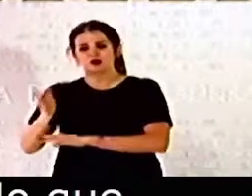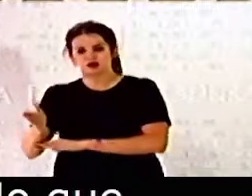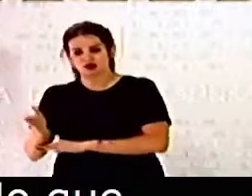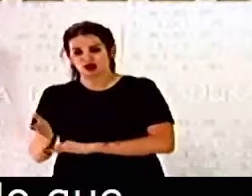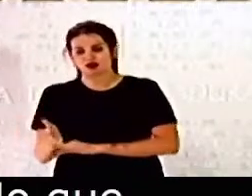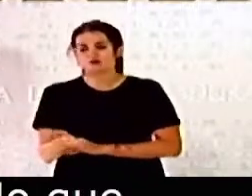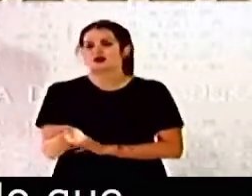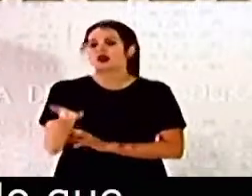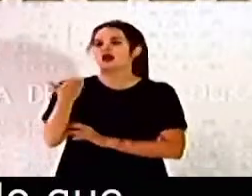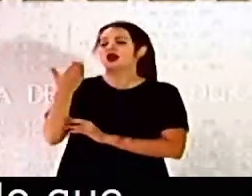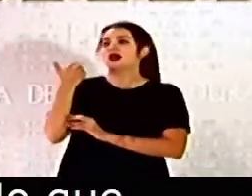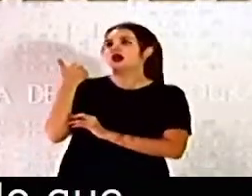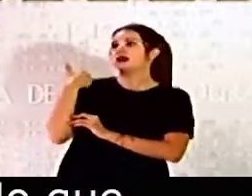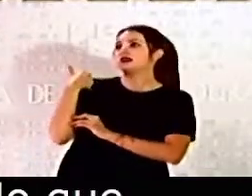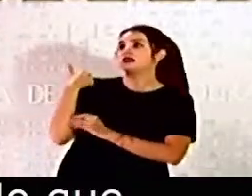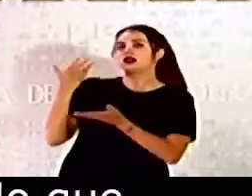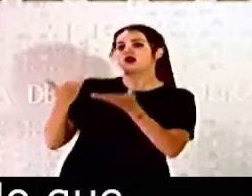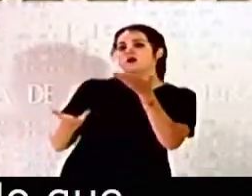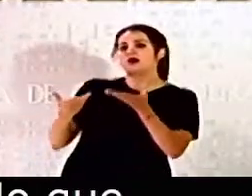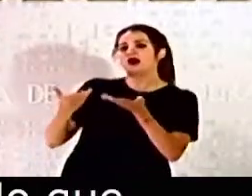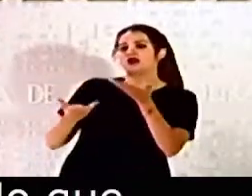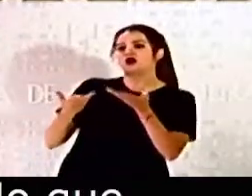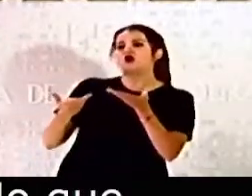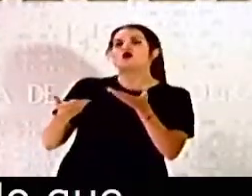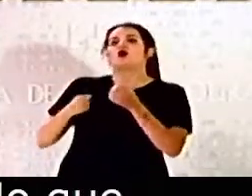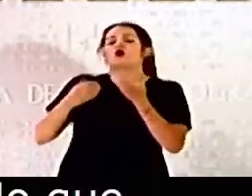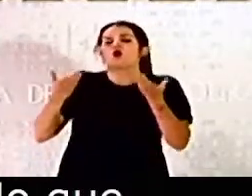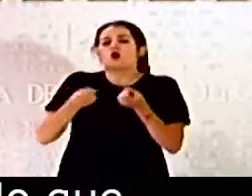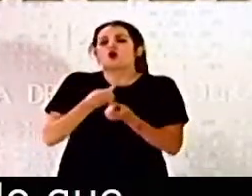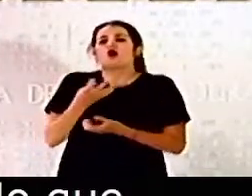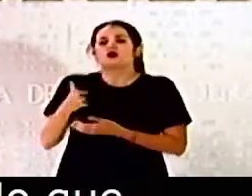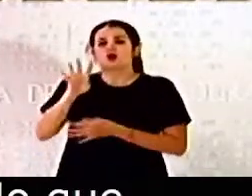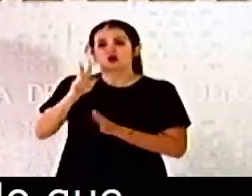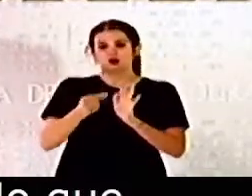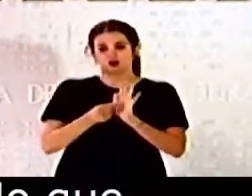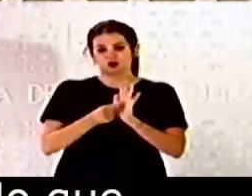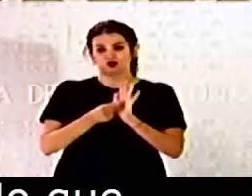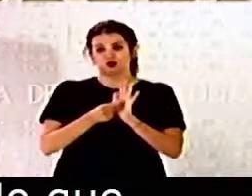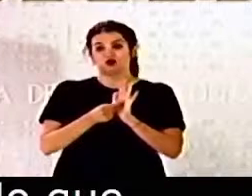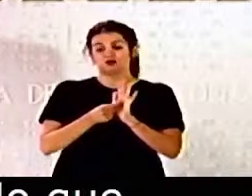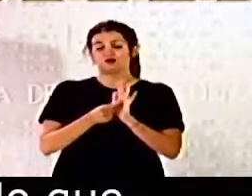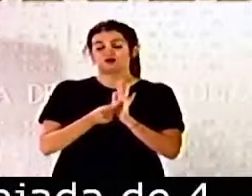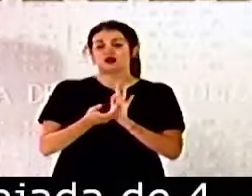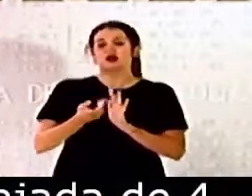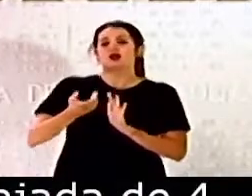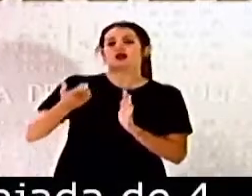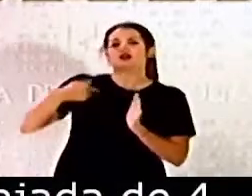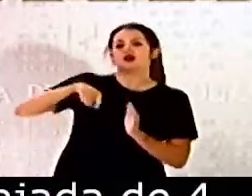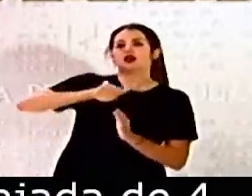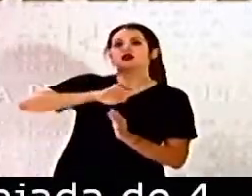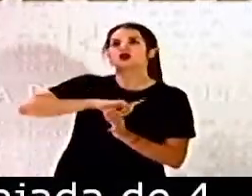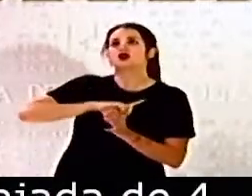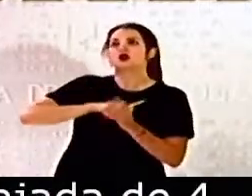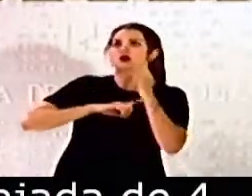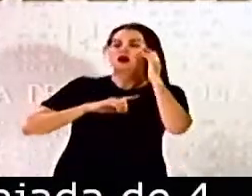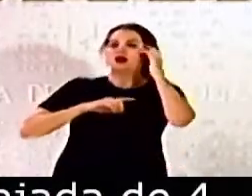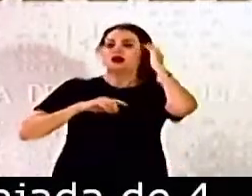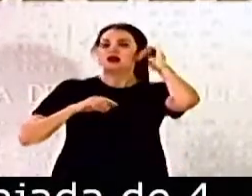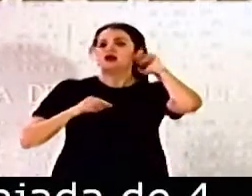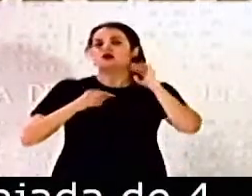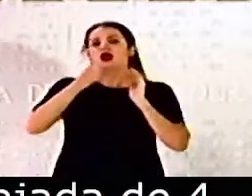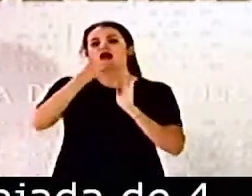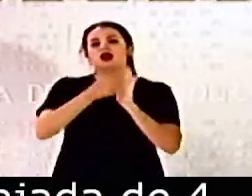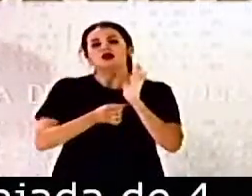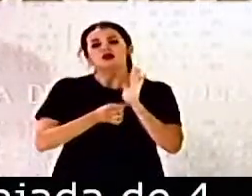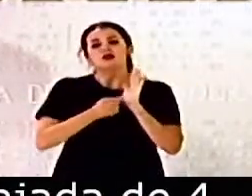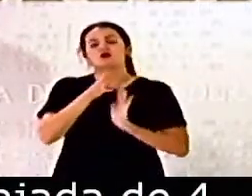de 4 puntos y nos permite situarnos en una razón de tasas, es decir, lo que significa